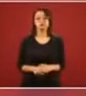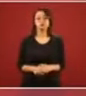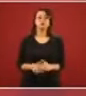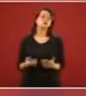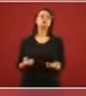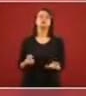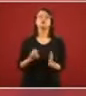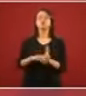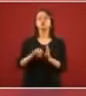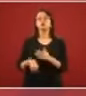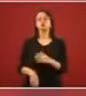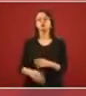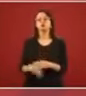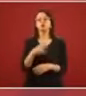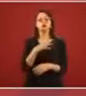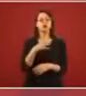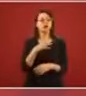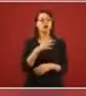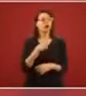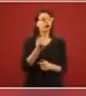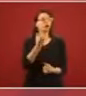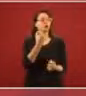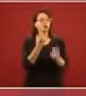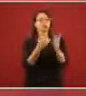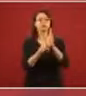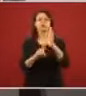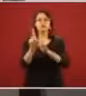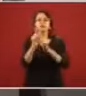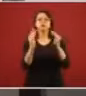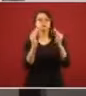residencias que hay.